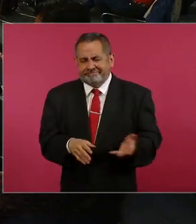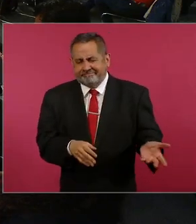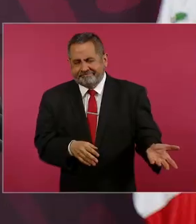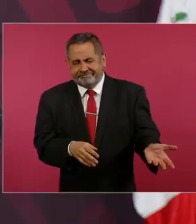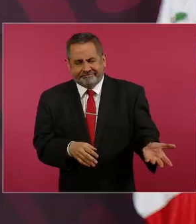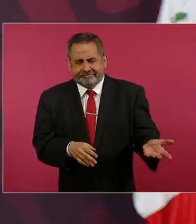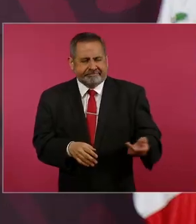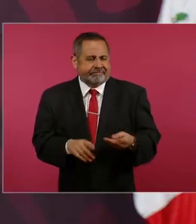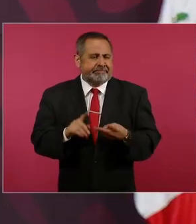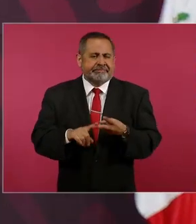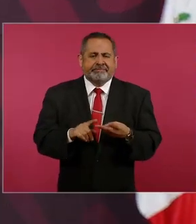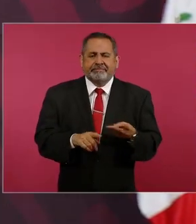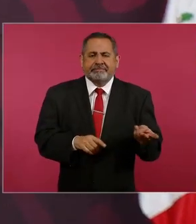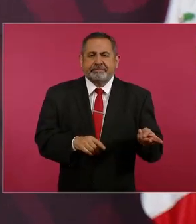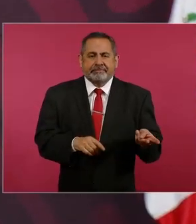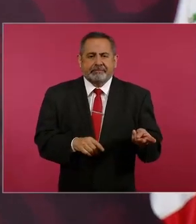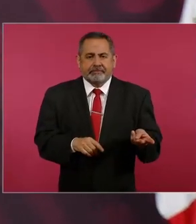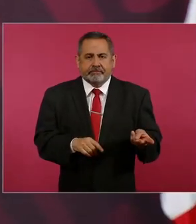como